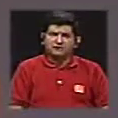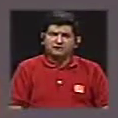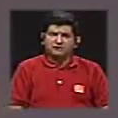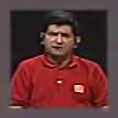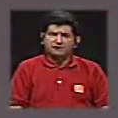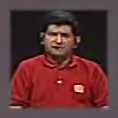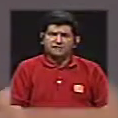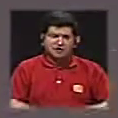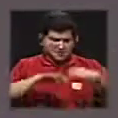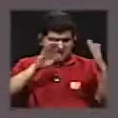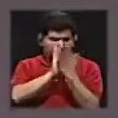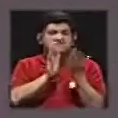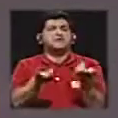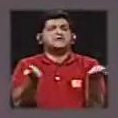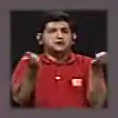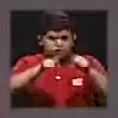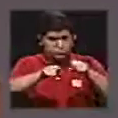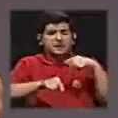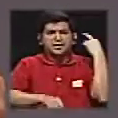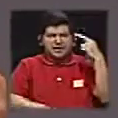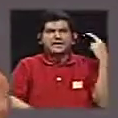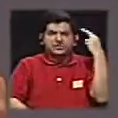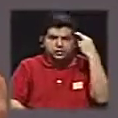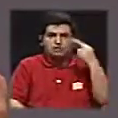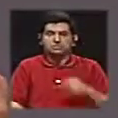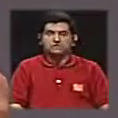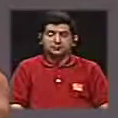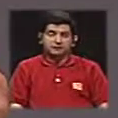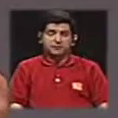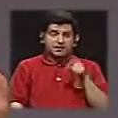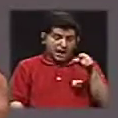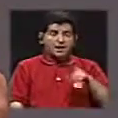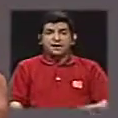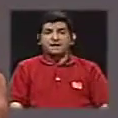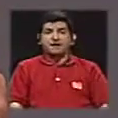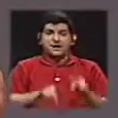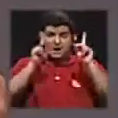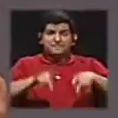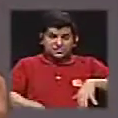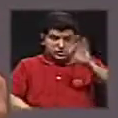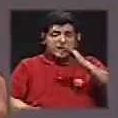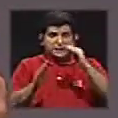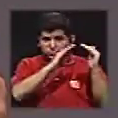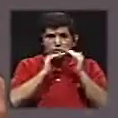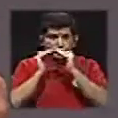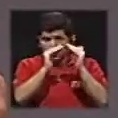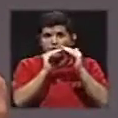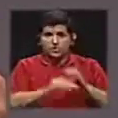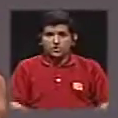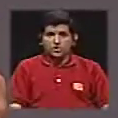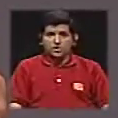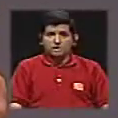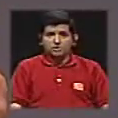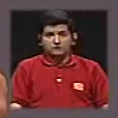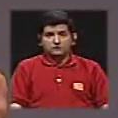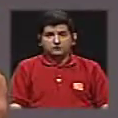Las confrontaciones se dieron justamente porque él, elegido por el pueblo,